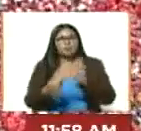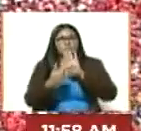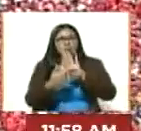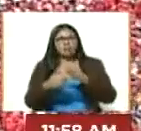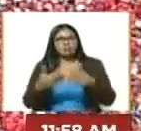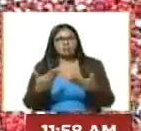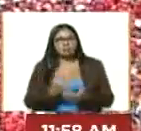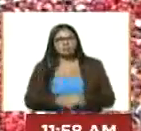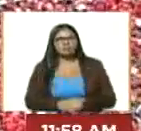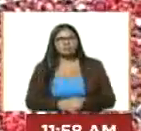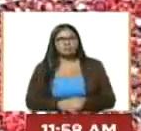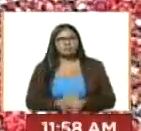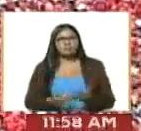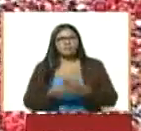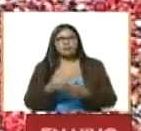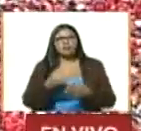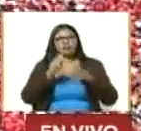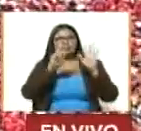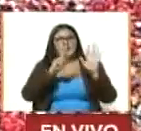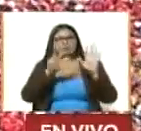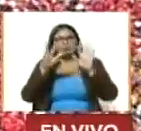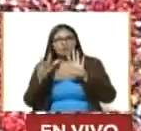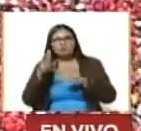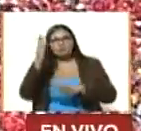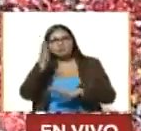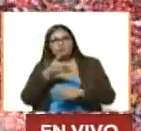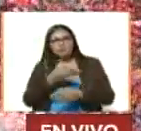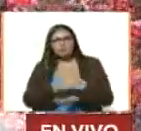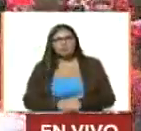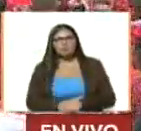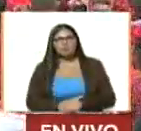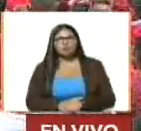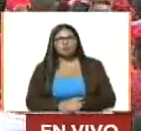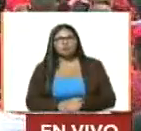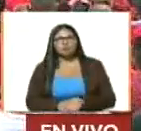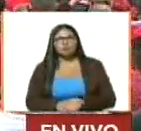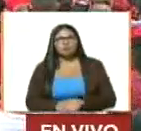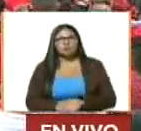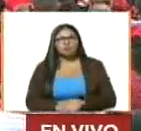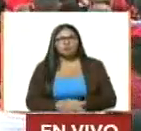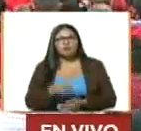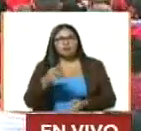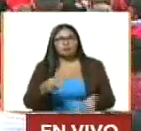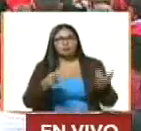aquí en Monagas, más del 78% de los cargos